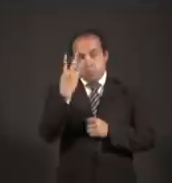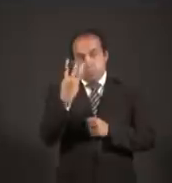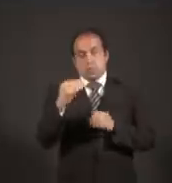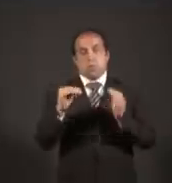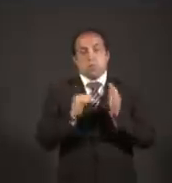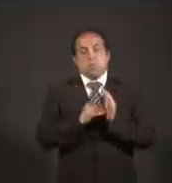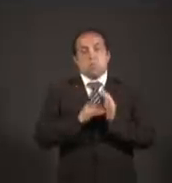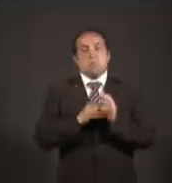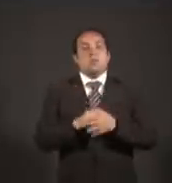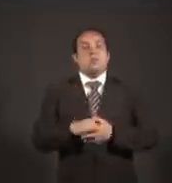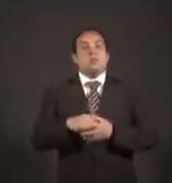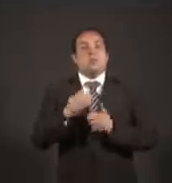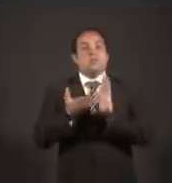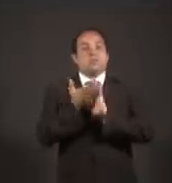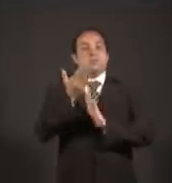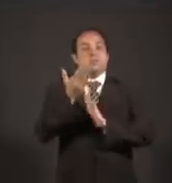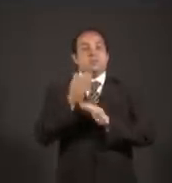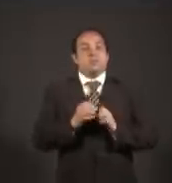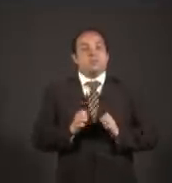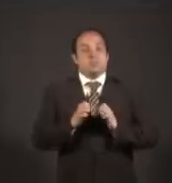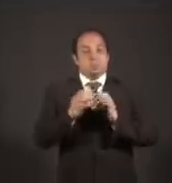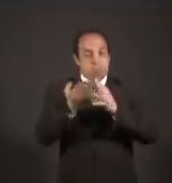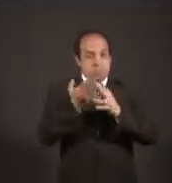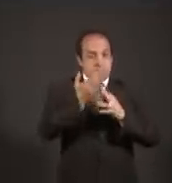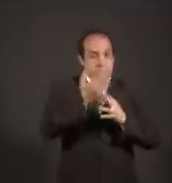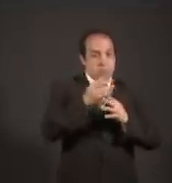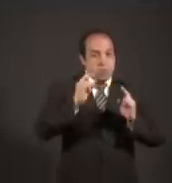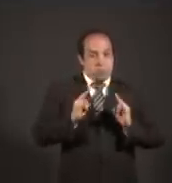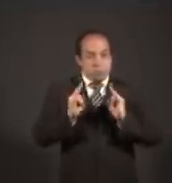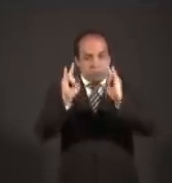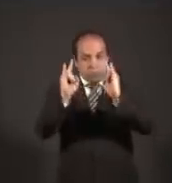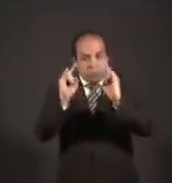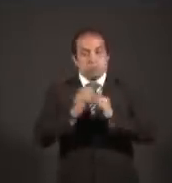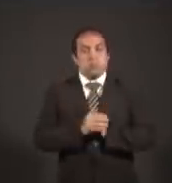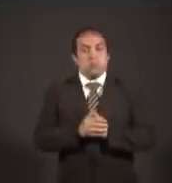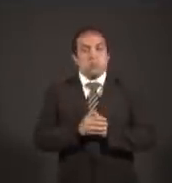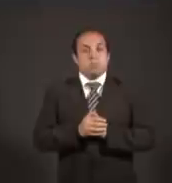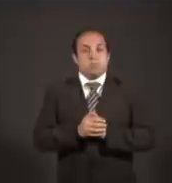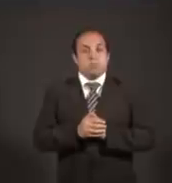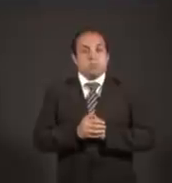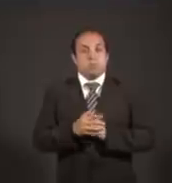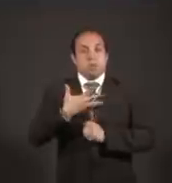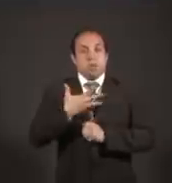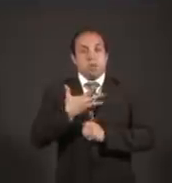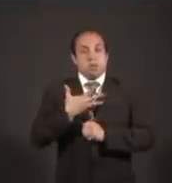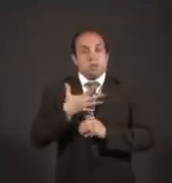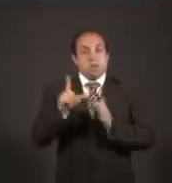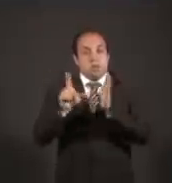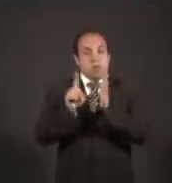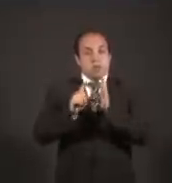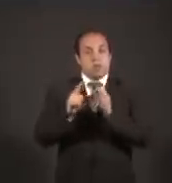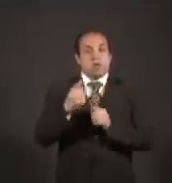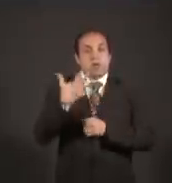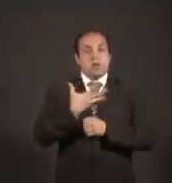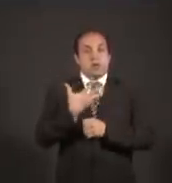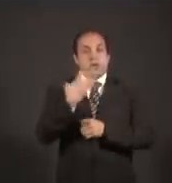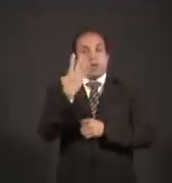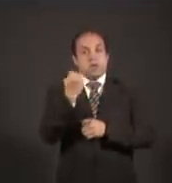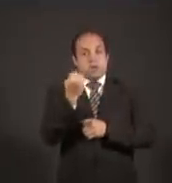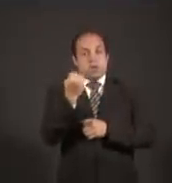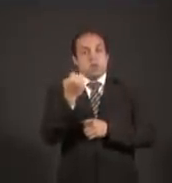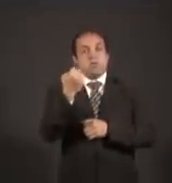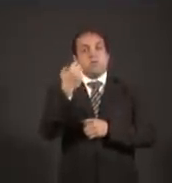en estaciones y en torres. Es una línea que tiene 9.2 kilómetros de longitud, con